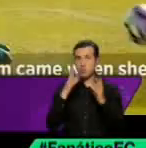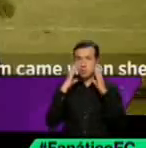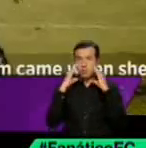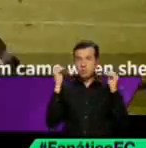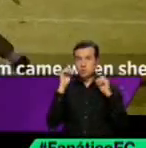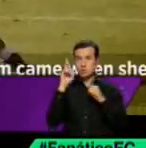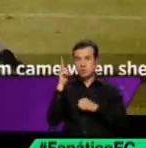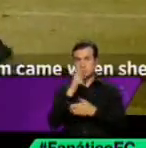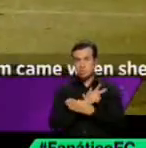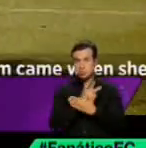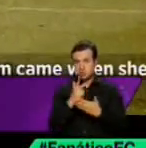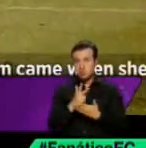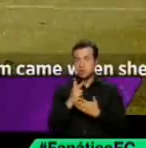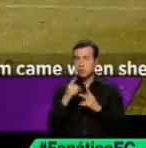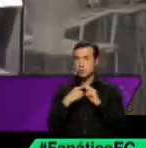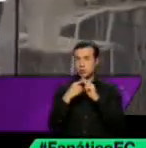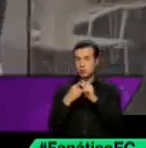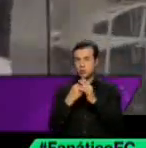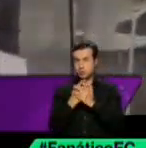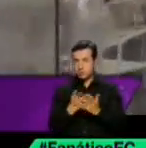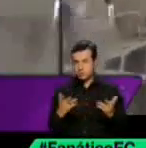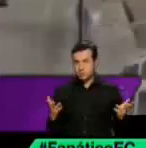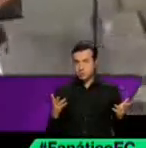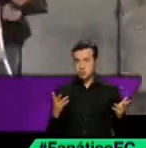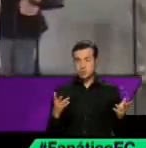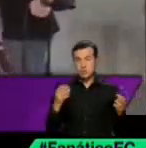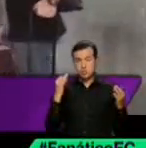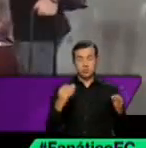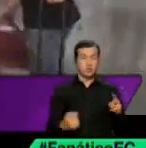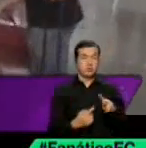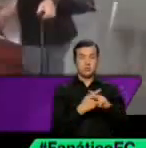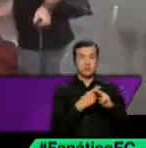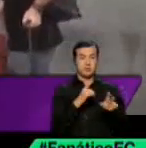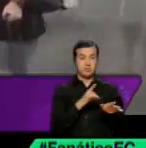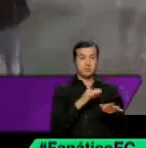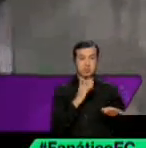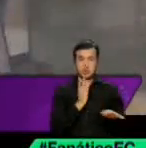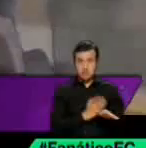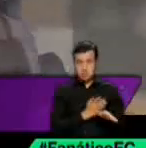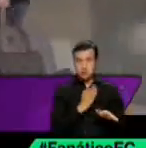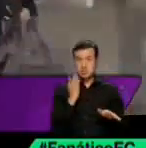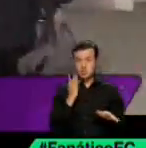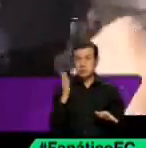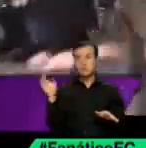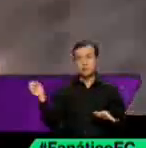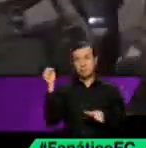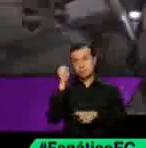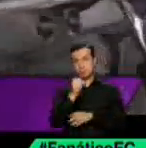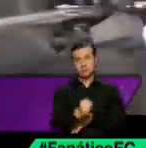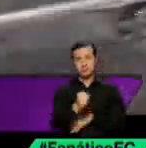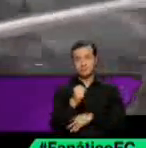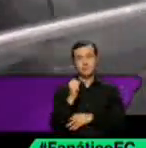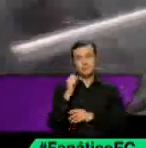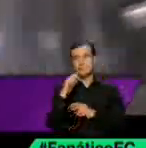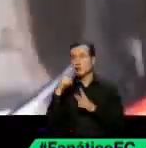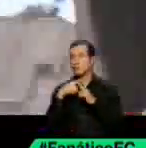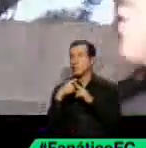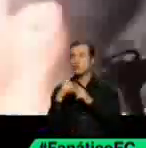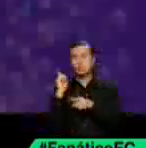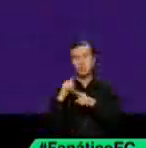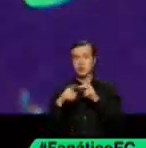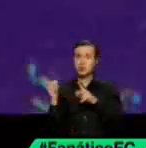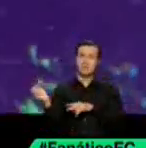hace 3 semanas a préstamo, pero la inesperada lesión del chileno ha obligado a cambiar de parecer al